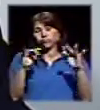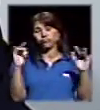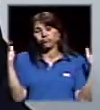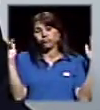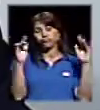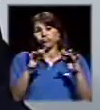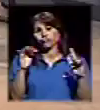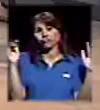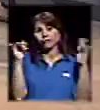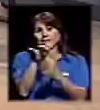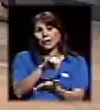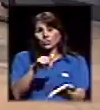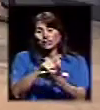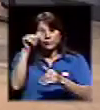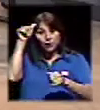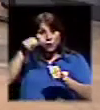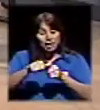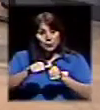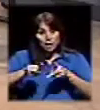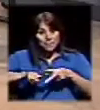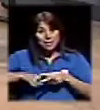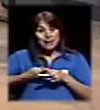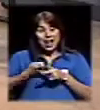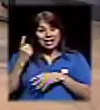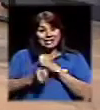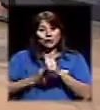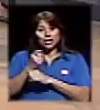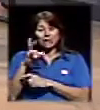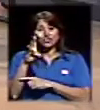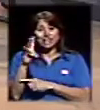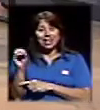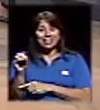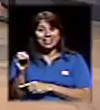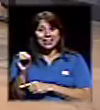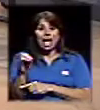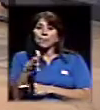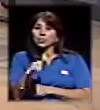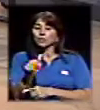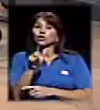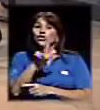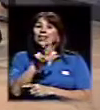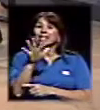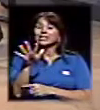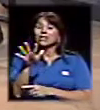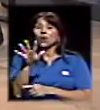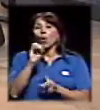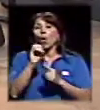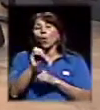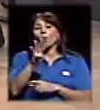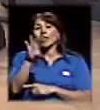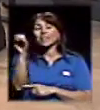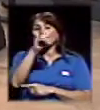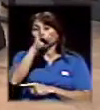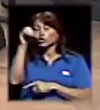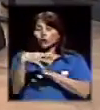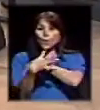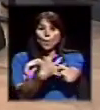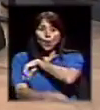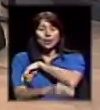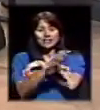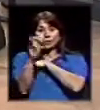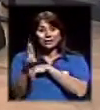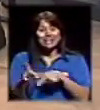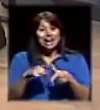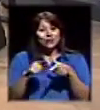Acordémonos que a finales de los 70, principios de los 80, llegamos a tener 35-40% de pobreza en Costa Rica, y en el campo, por supuesto, era